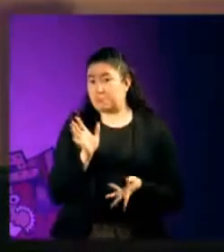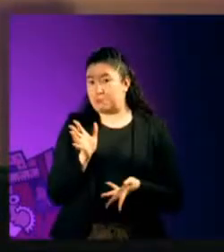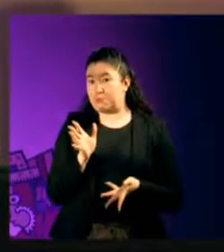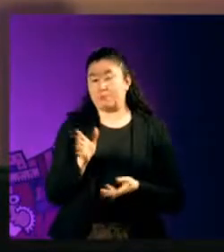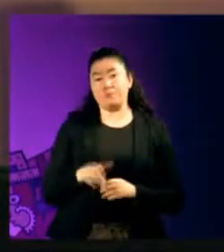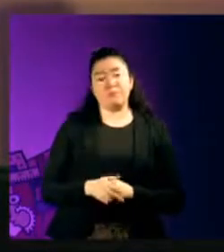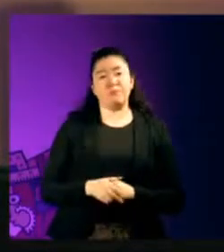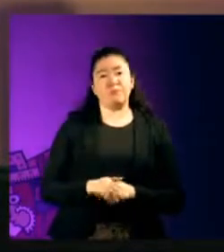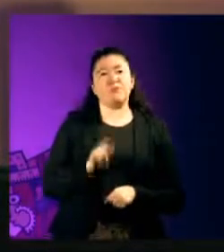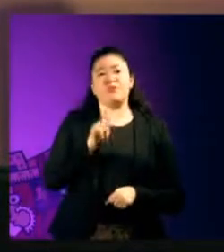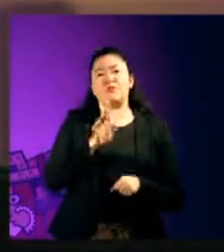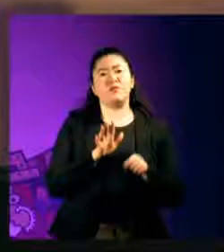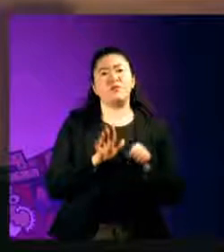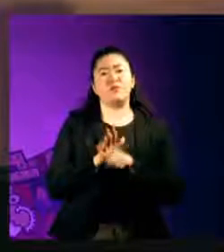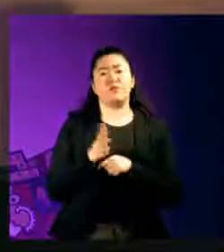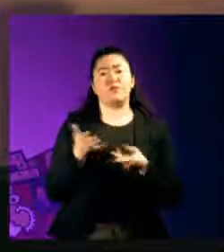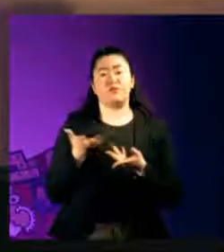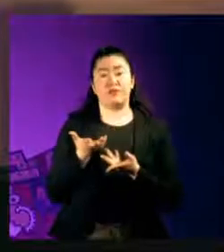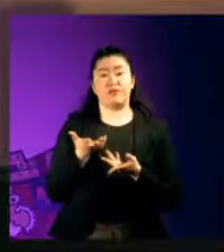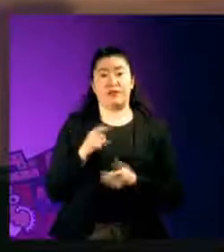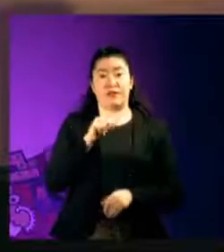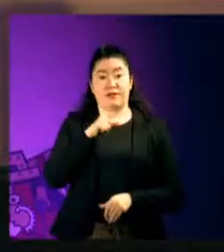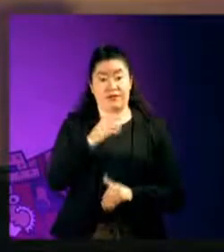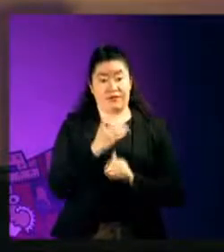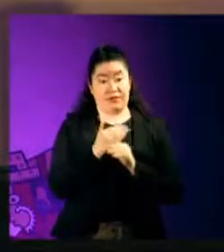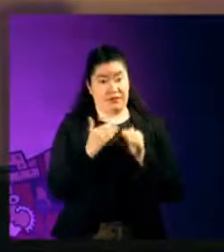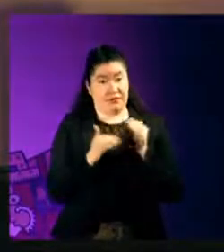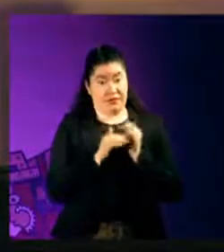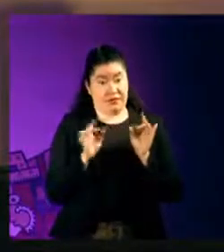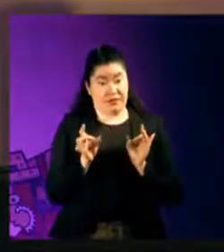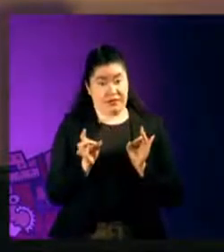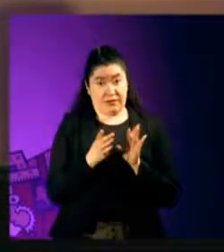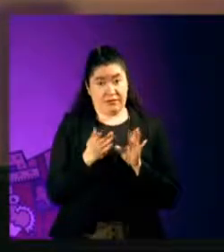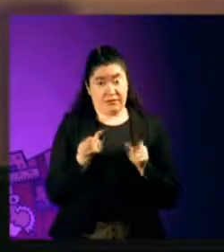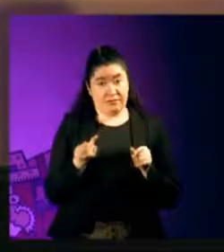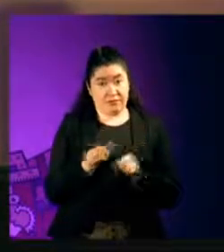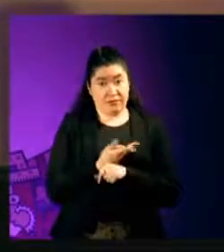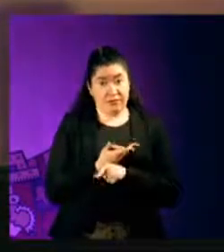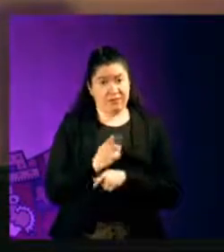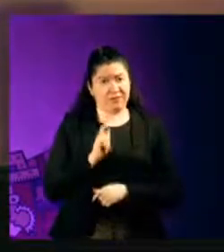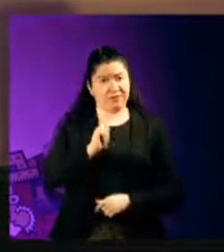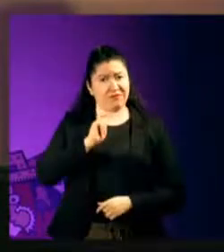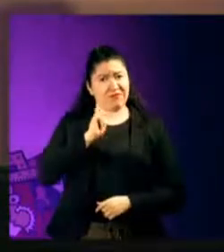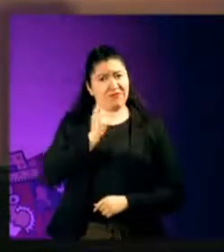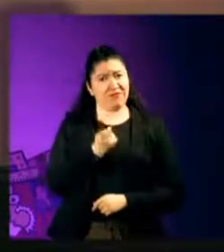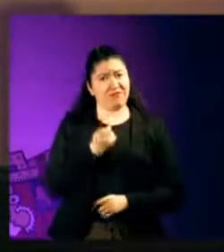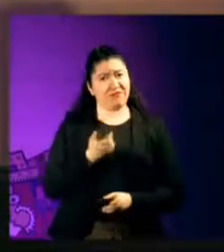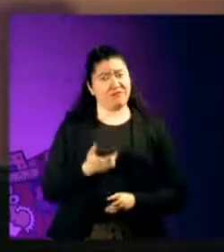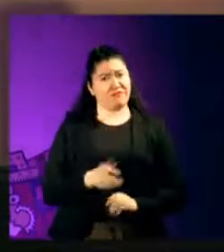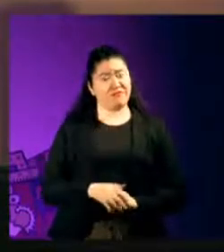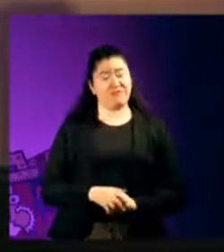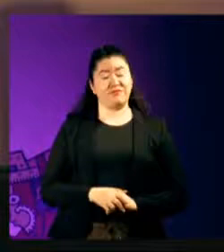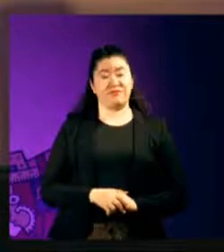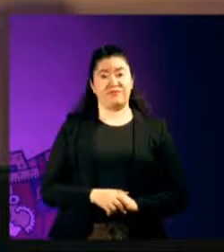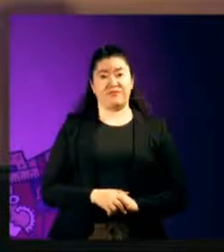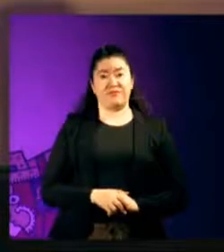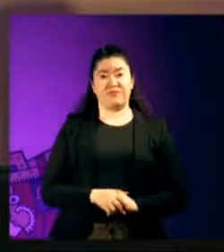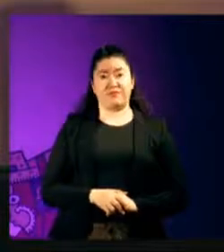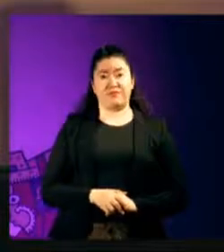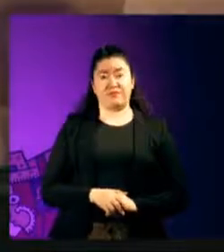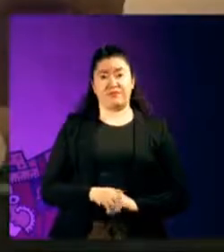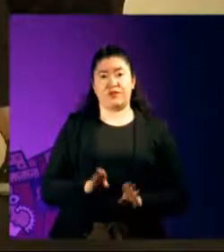en el sentido de que también una de las cosas que se cae es esta estás